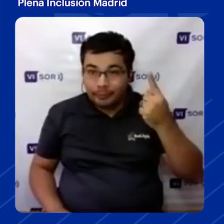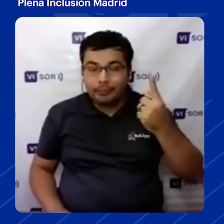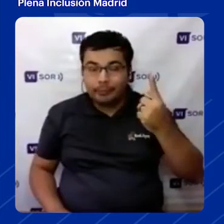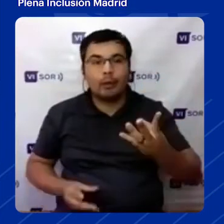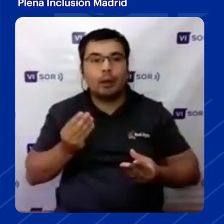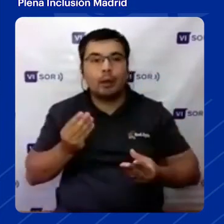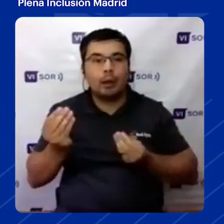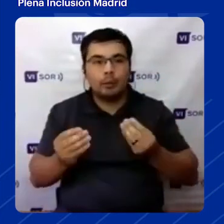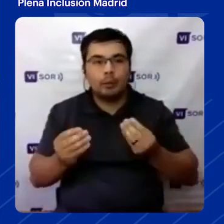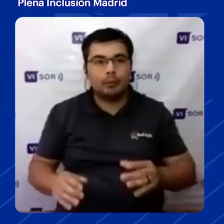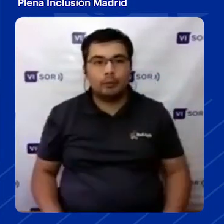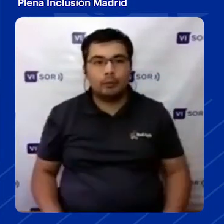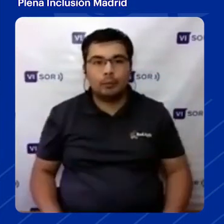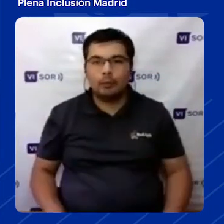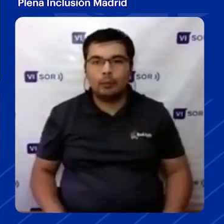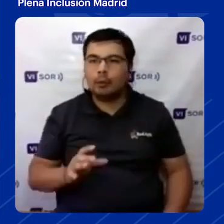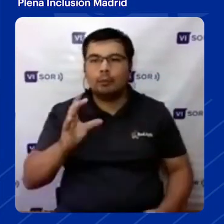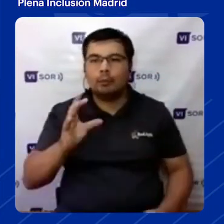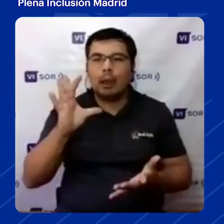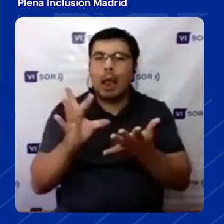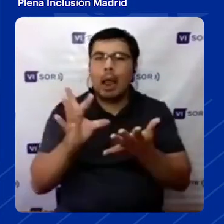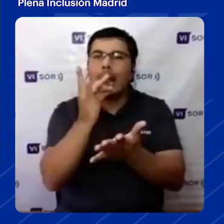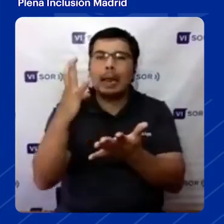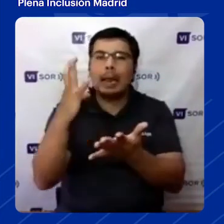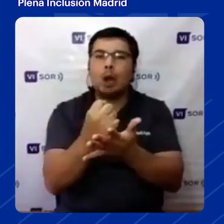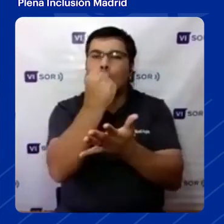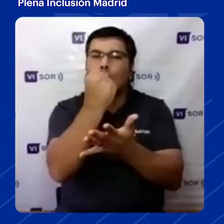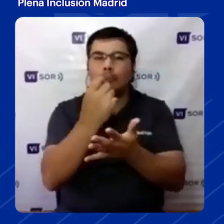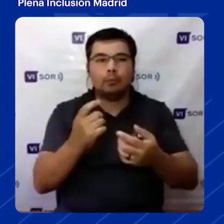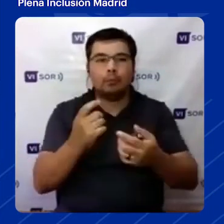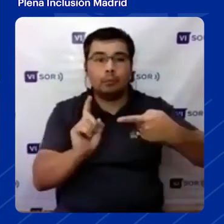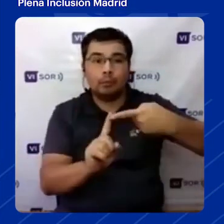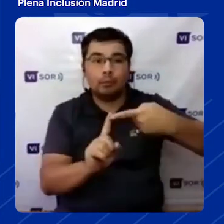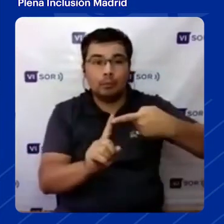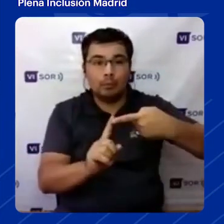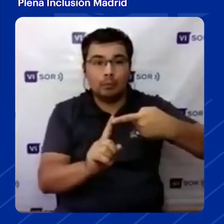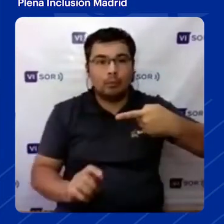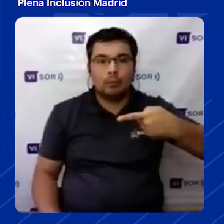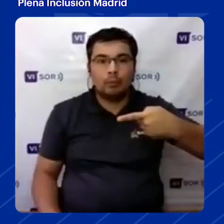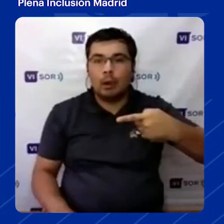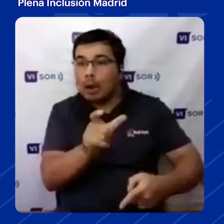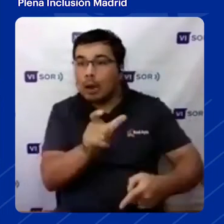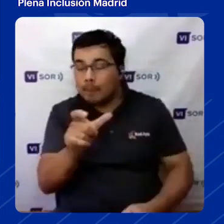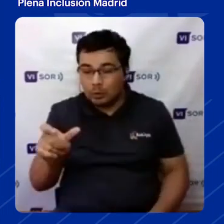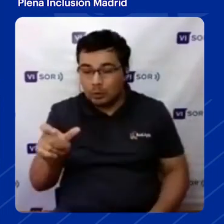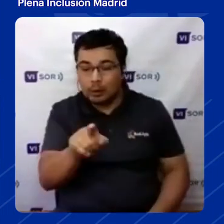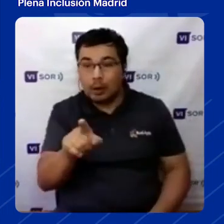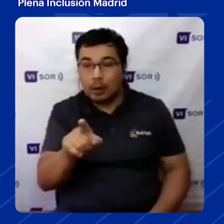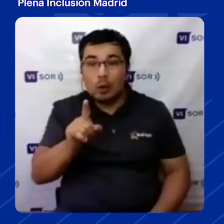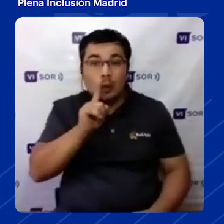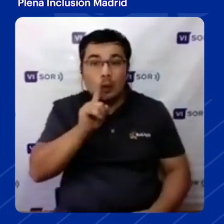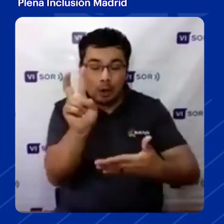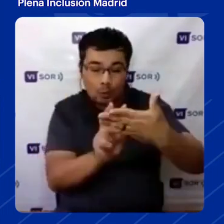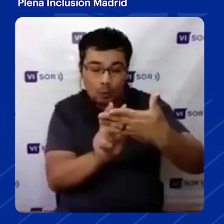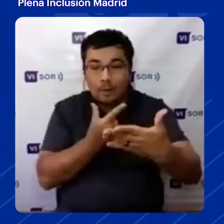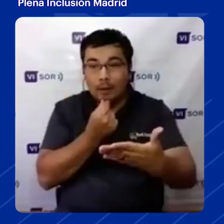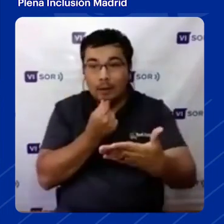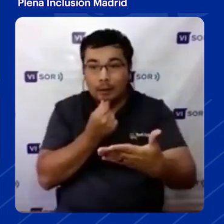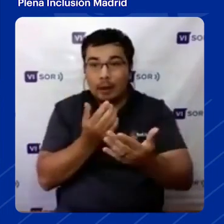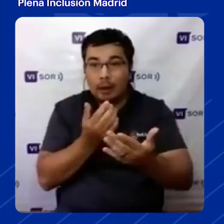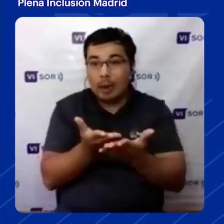tienen dificultad de comprensión, por ejemplo, personas con discapacidad, esa solución sea contando con ellas y con sus necesidades.